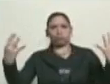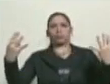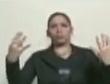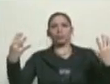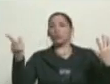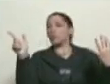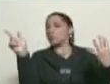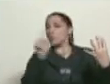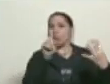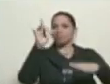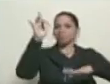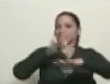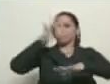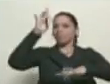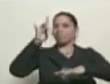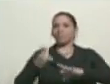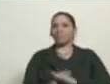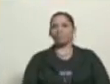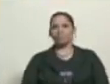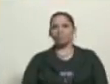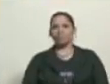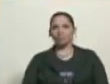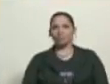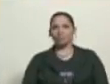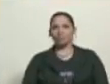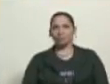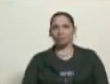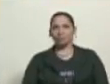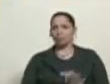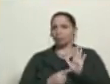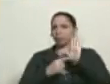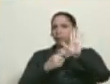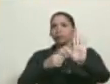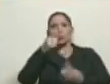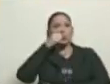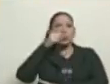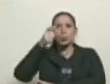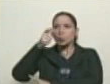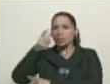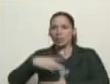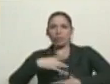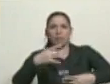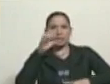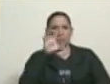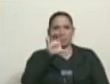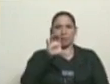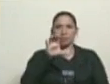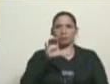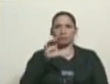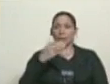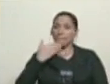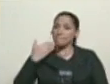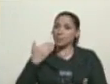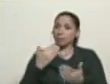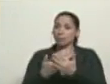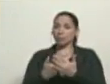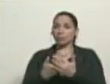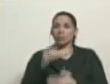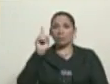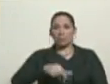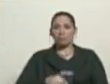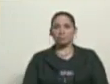intacta, intacta, velando por los intereses de la patria y pidiéndole